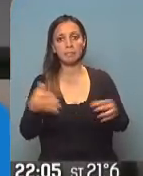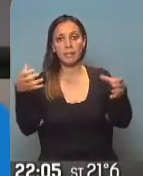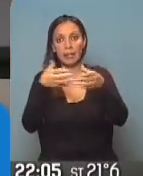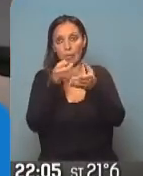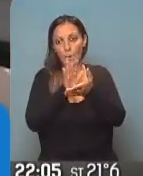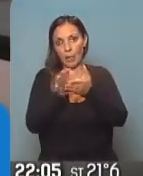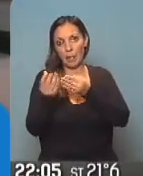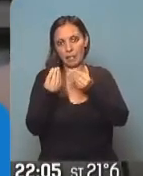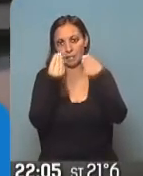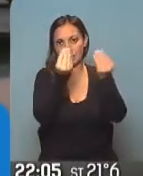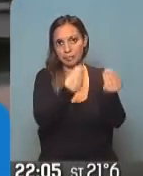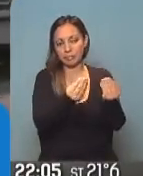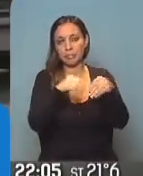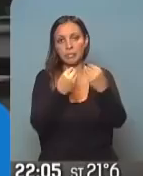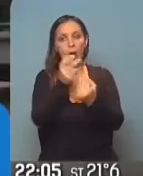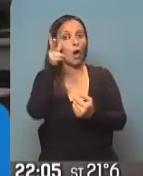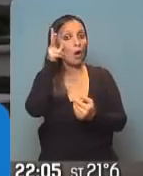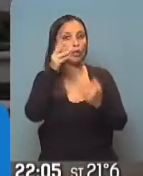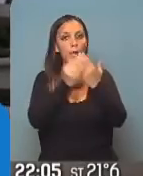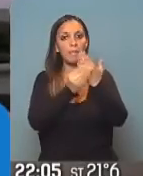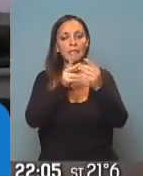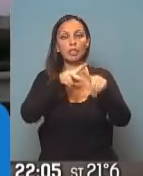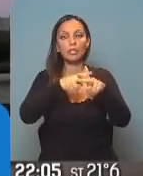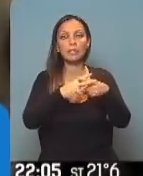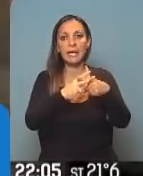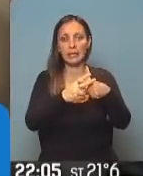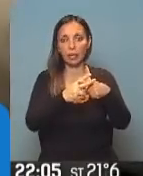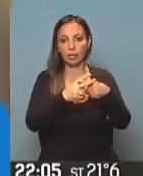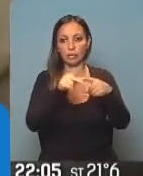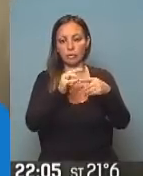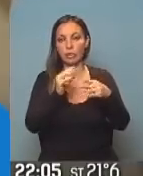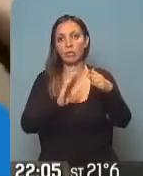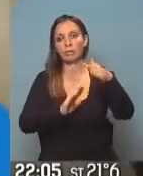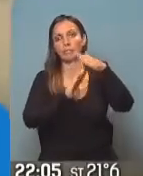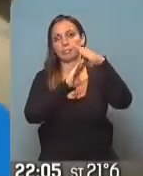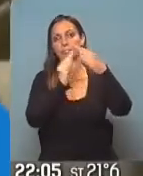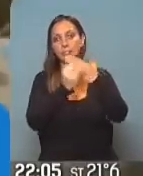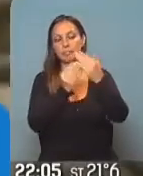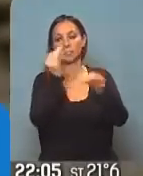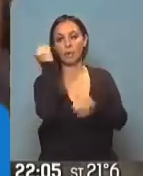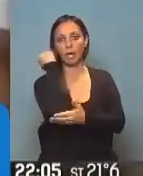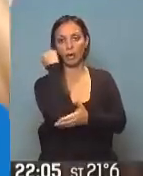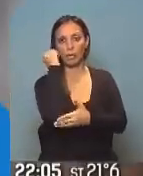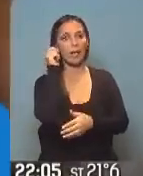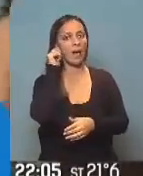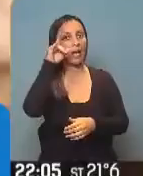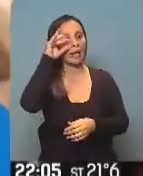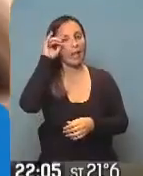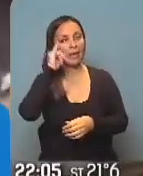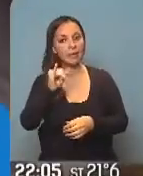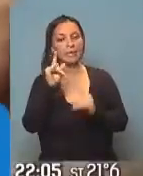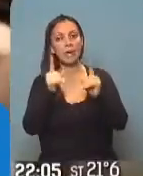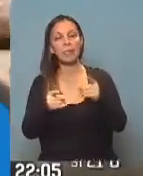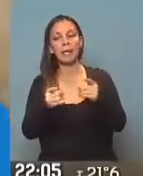Planalto tendrá 8 ministros técnicos encabezados por los superministros de Economía, Paulo Guedes, y el de Justicia y